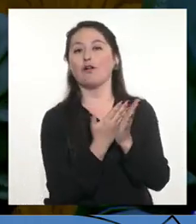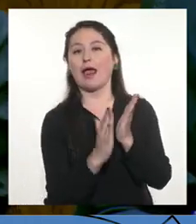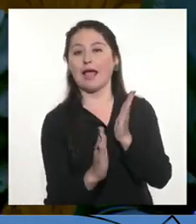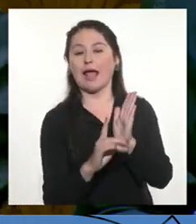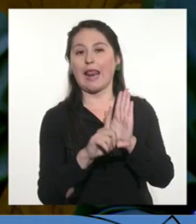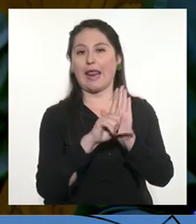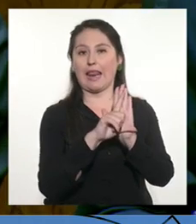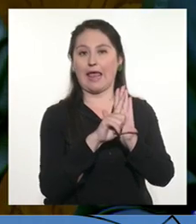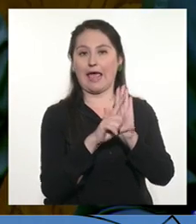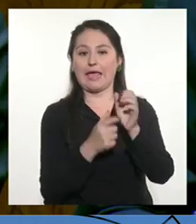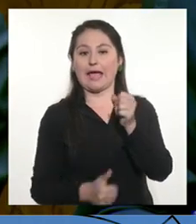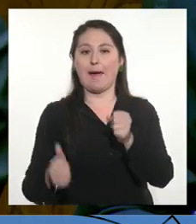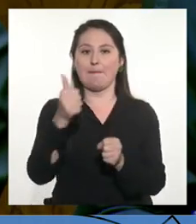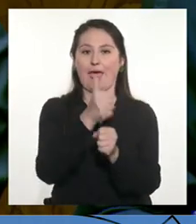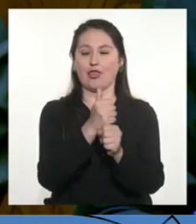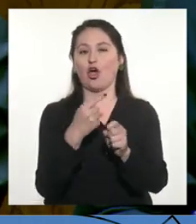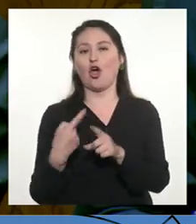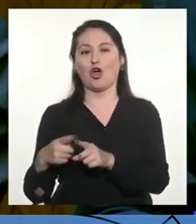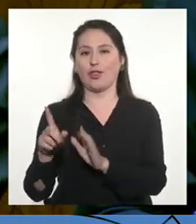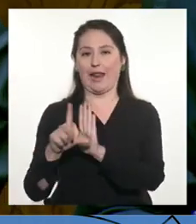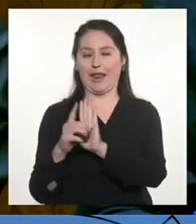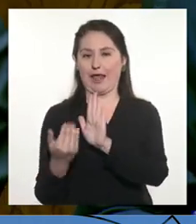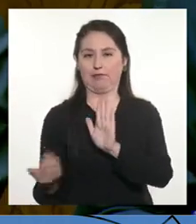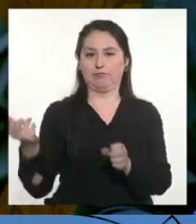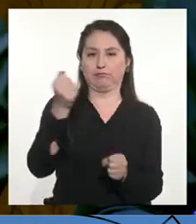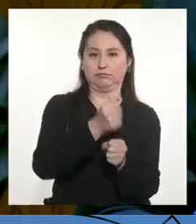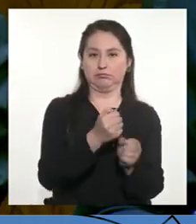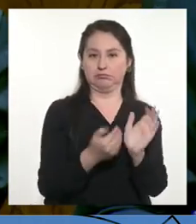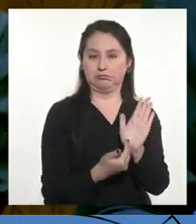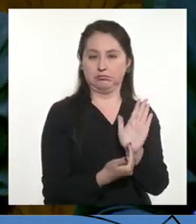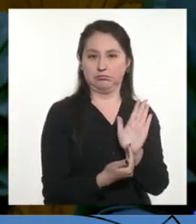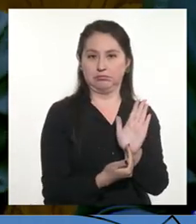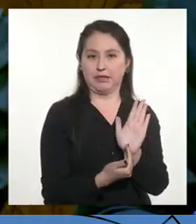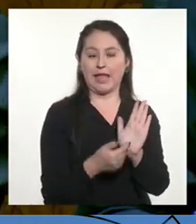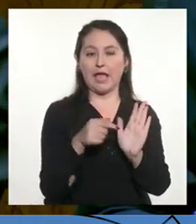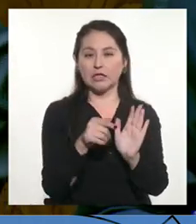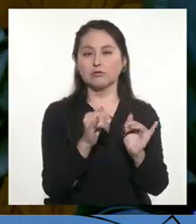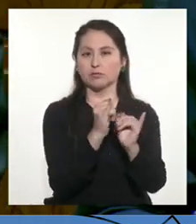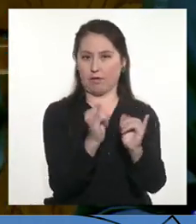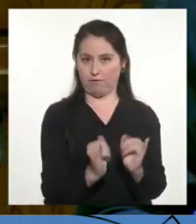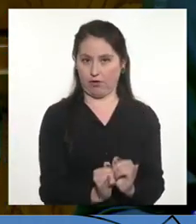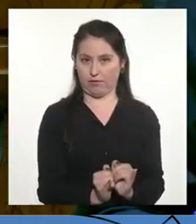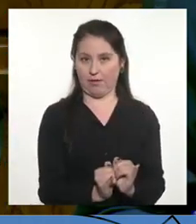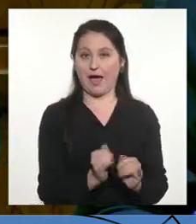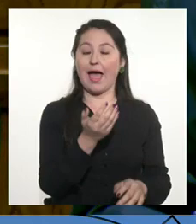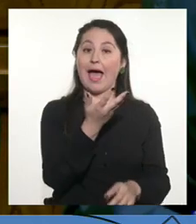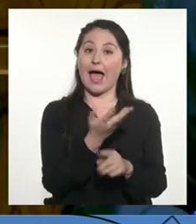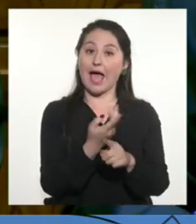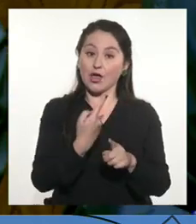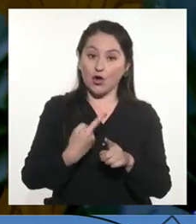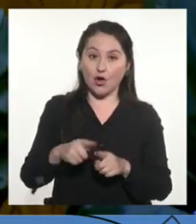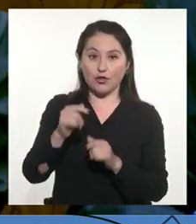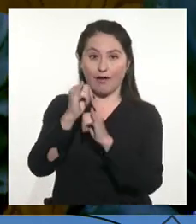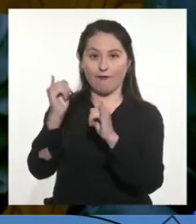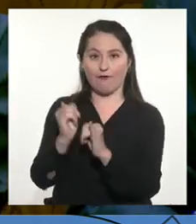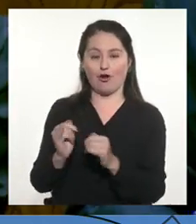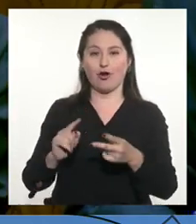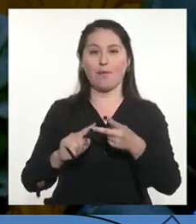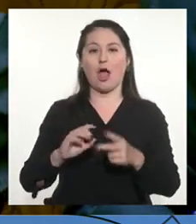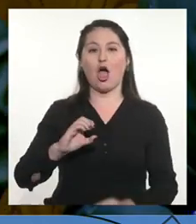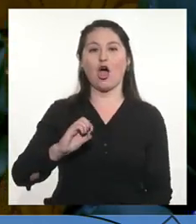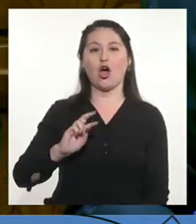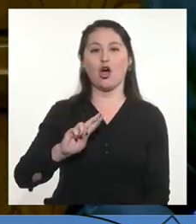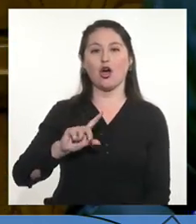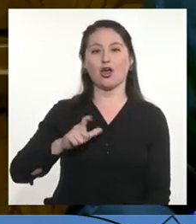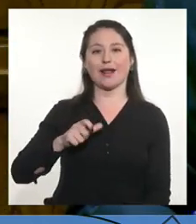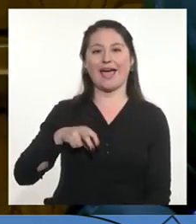estableciendo esta otra eso es decir 21 ideal legislativo hay otras que son orgánicas que es un poquito más